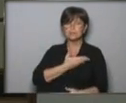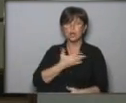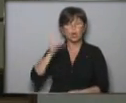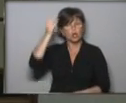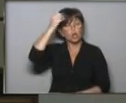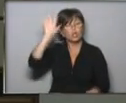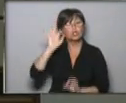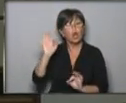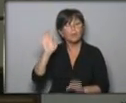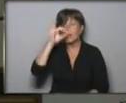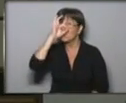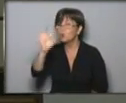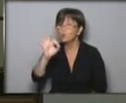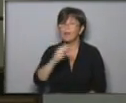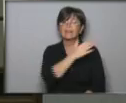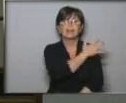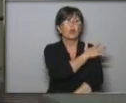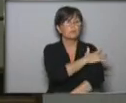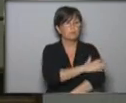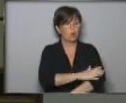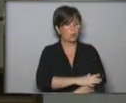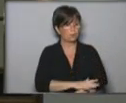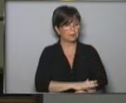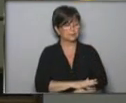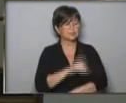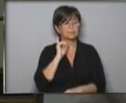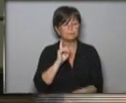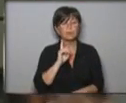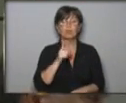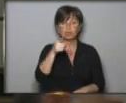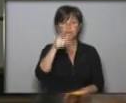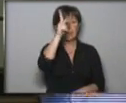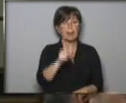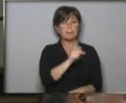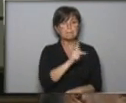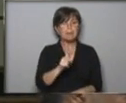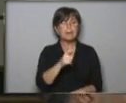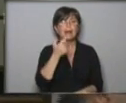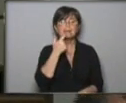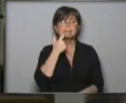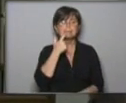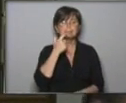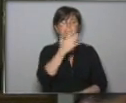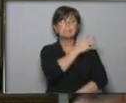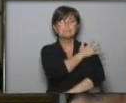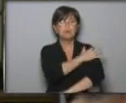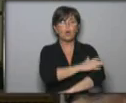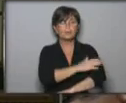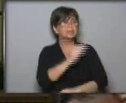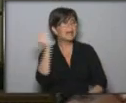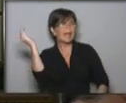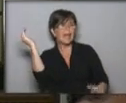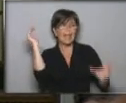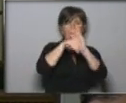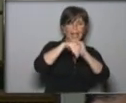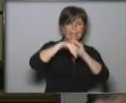no te olvides nunca de los pobres. Y decía Bergoglio que esa palabra, pobres, entró en